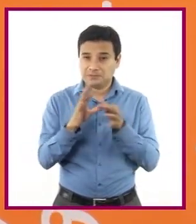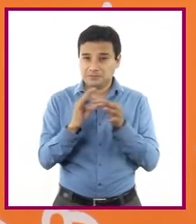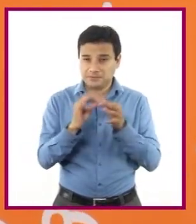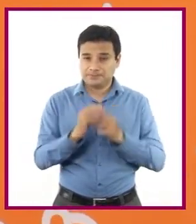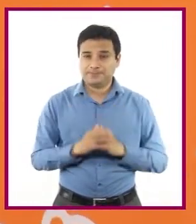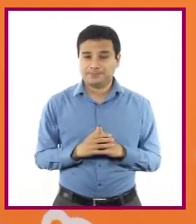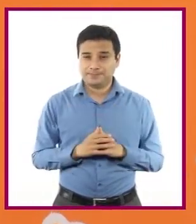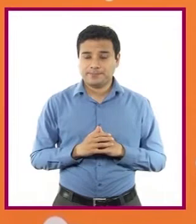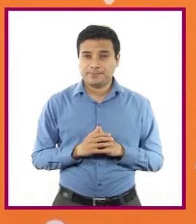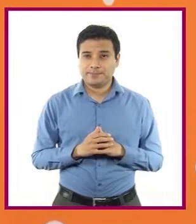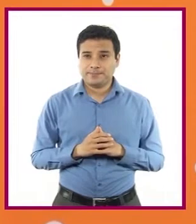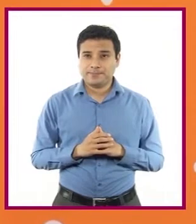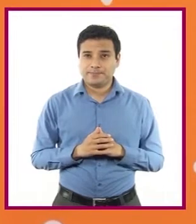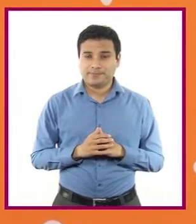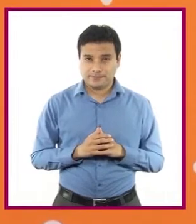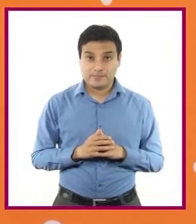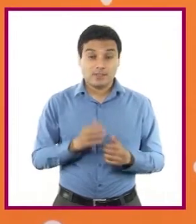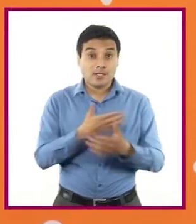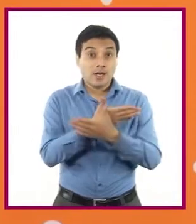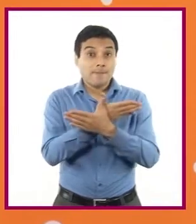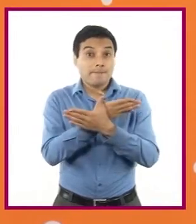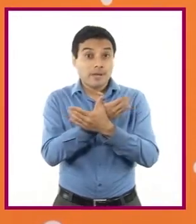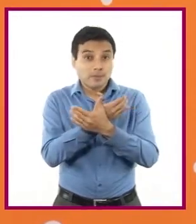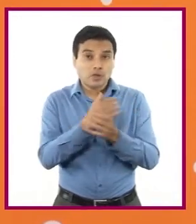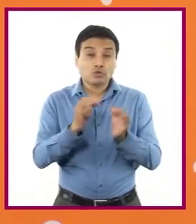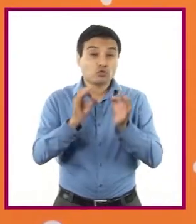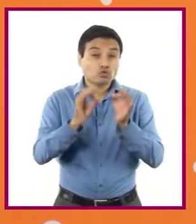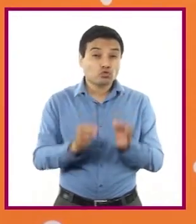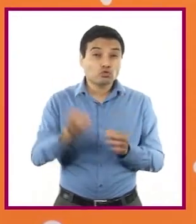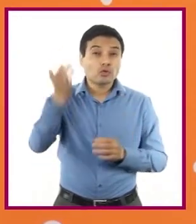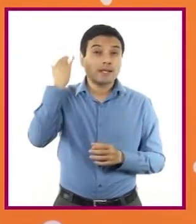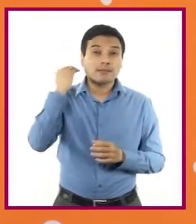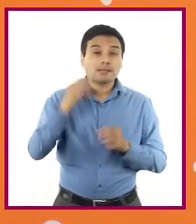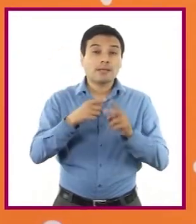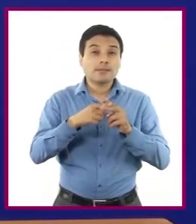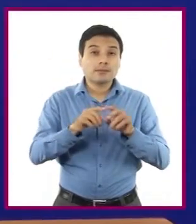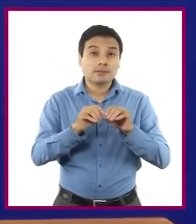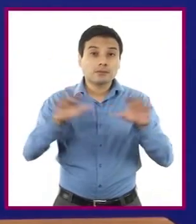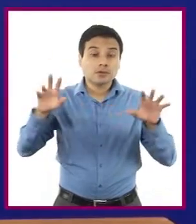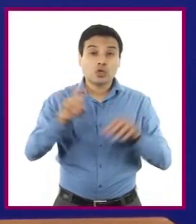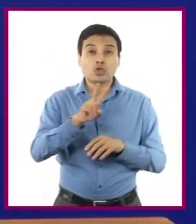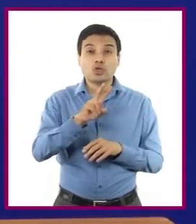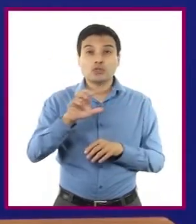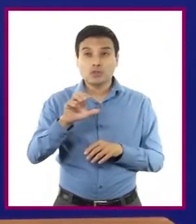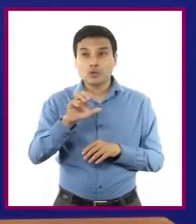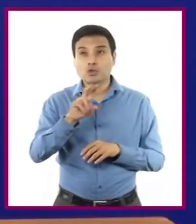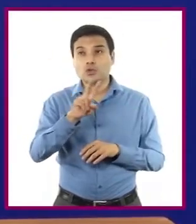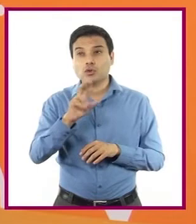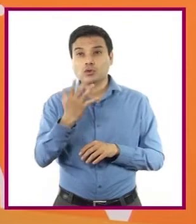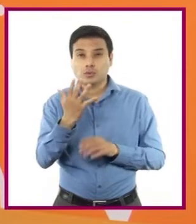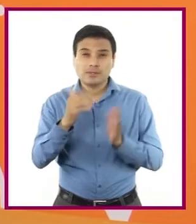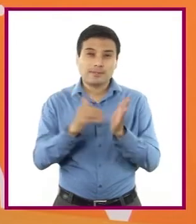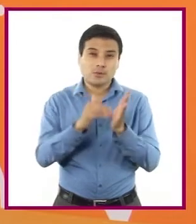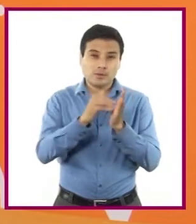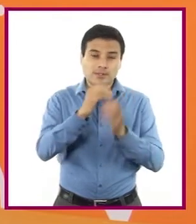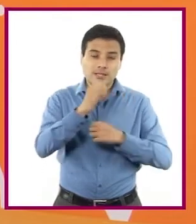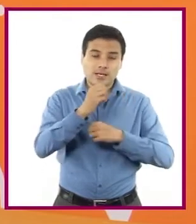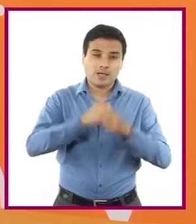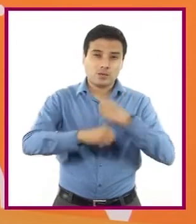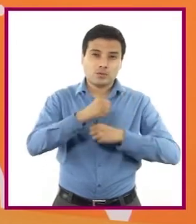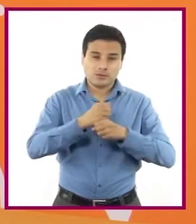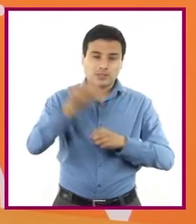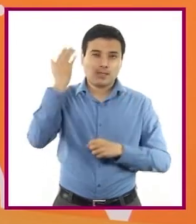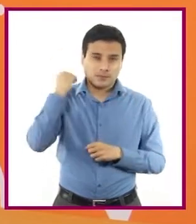ellas es que se tienen datos de la mariposa monarca de hace 200 a 250 años atrás. Lo segundo es que para